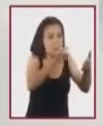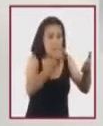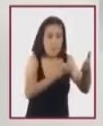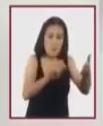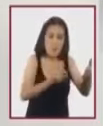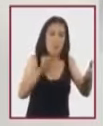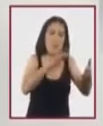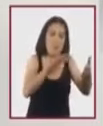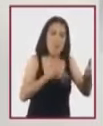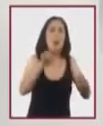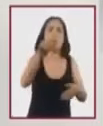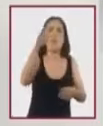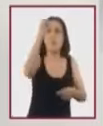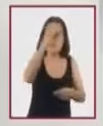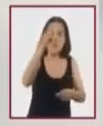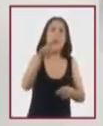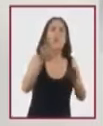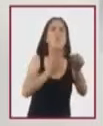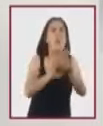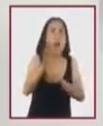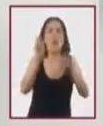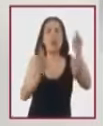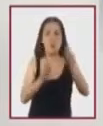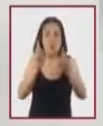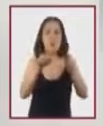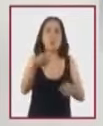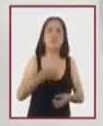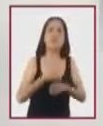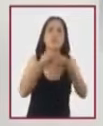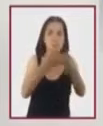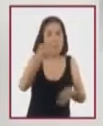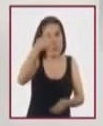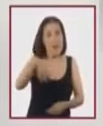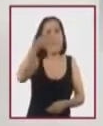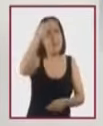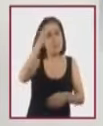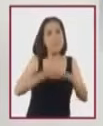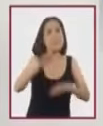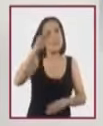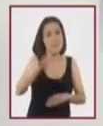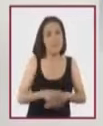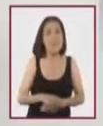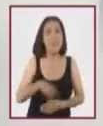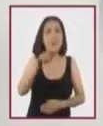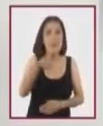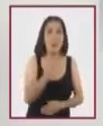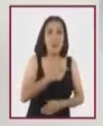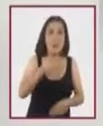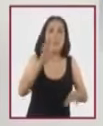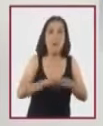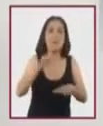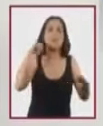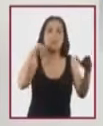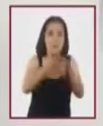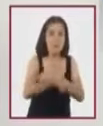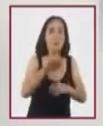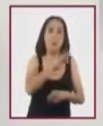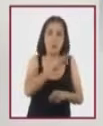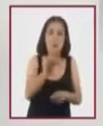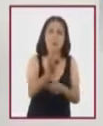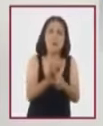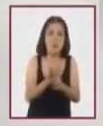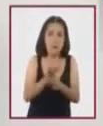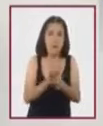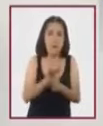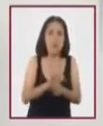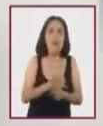apuntes y compartan sus dudas y reflexiones para consolidar su aprendizaje. Y si gustan más detalles, pueden investigar más a fondo